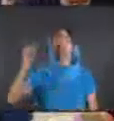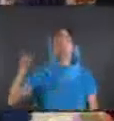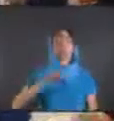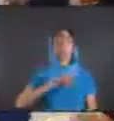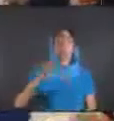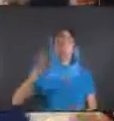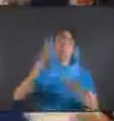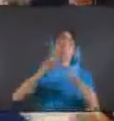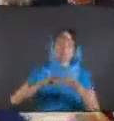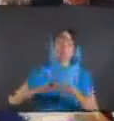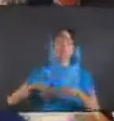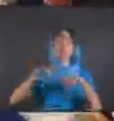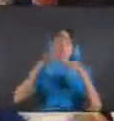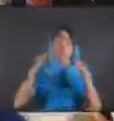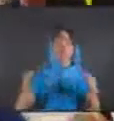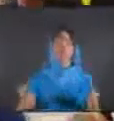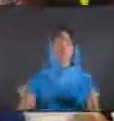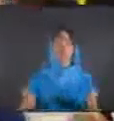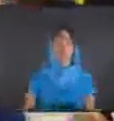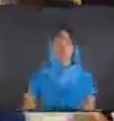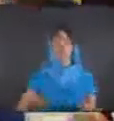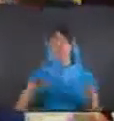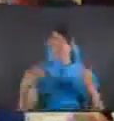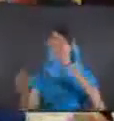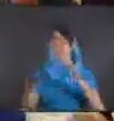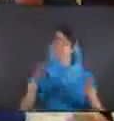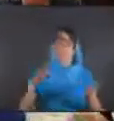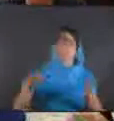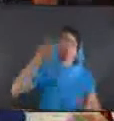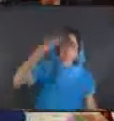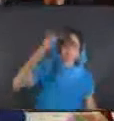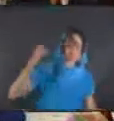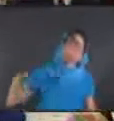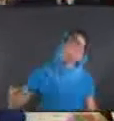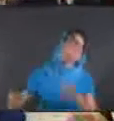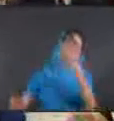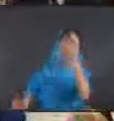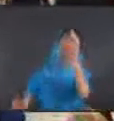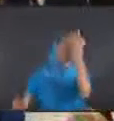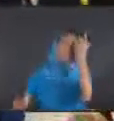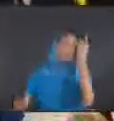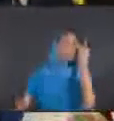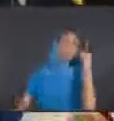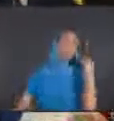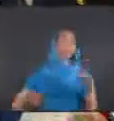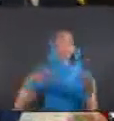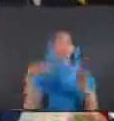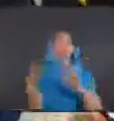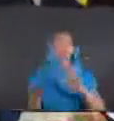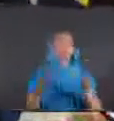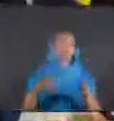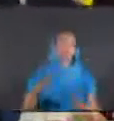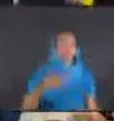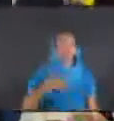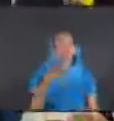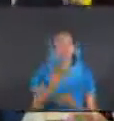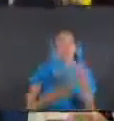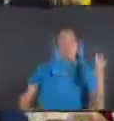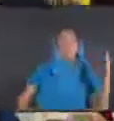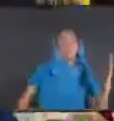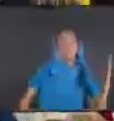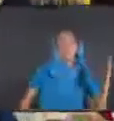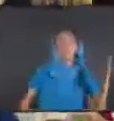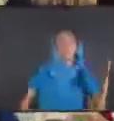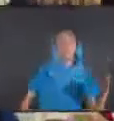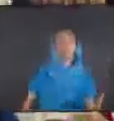reinicio. Pon tu copa en alto, dale gracias. Gracias. Gracias por el nuevo pacto. Gracias